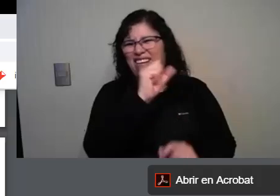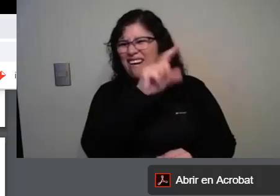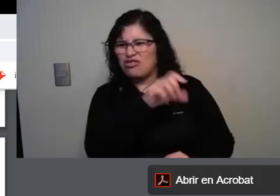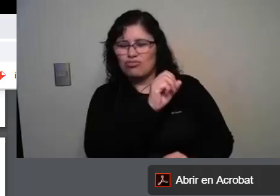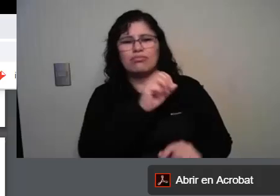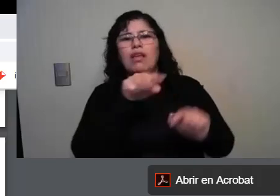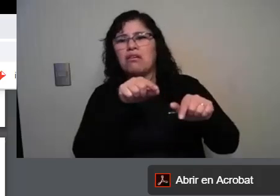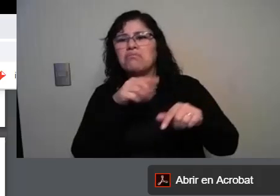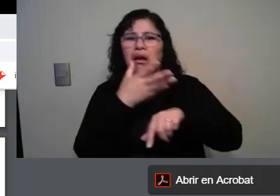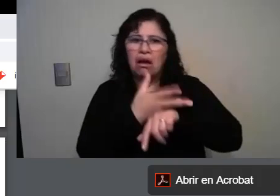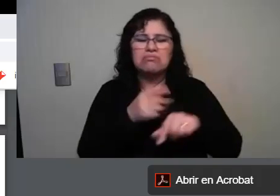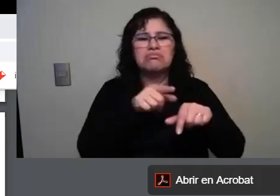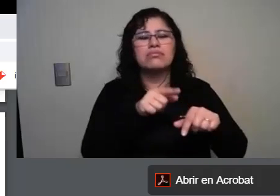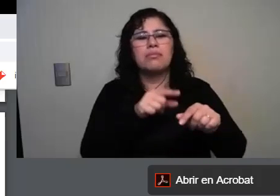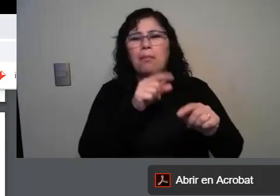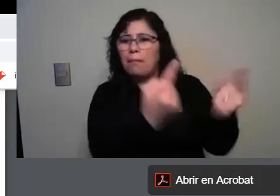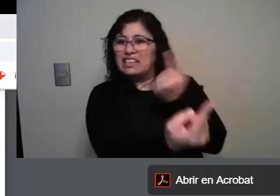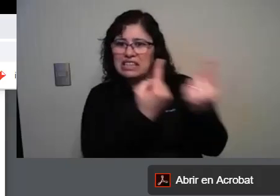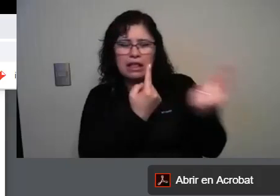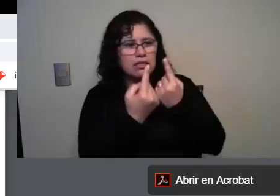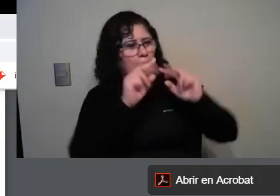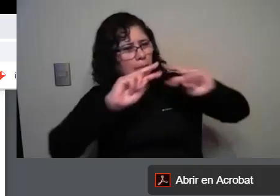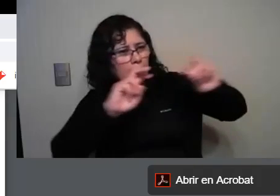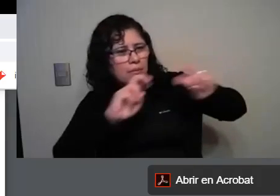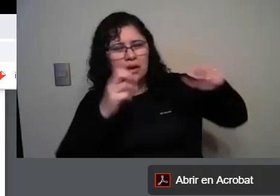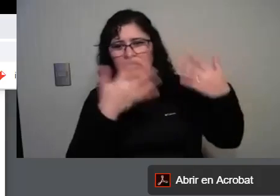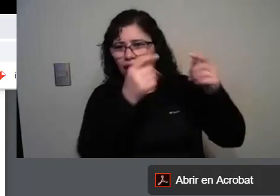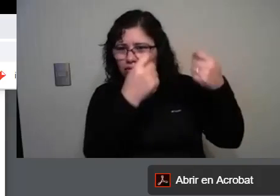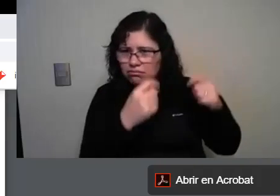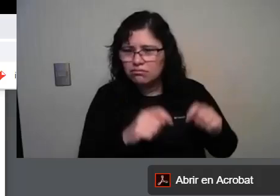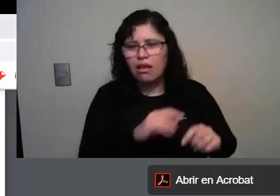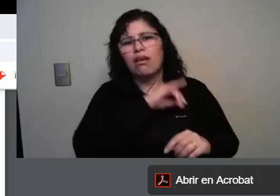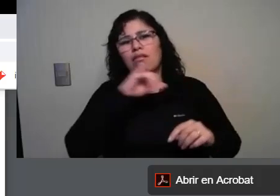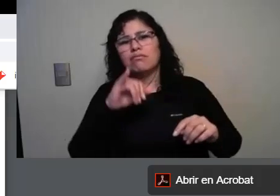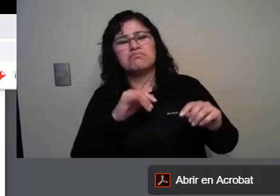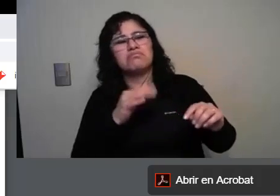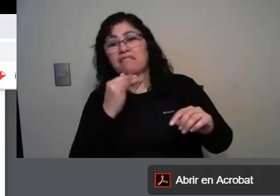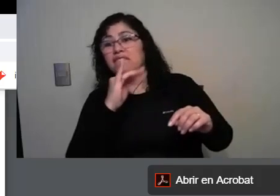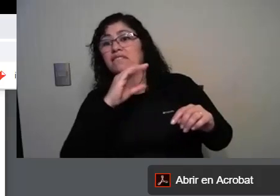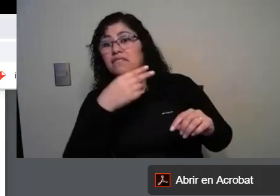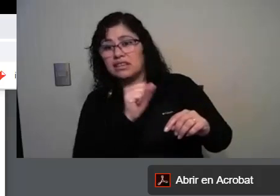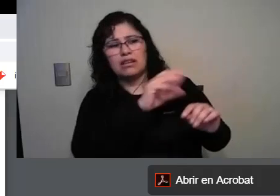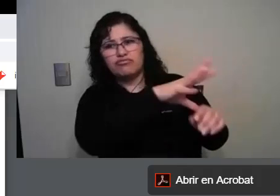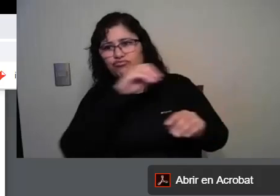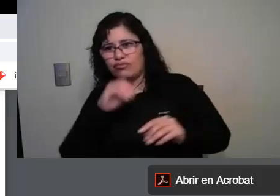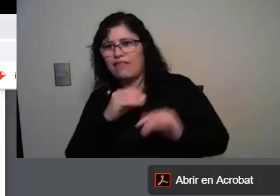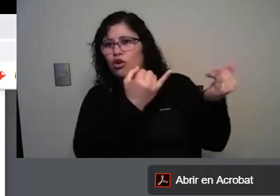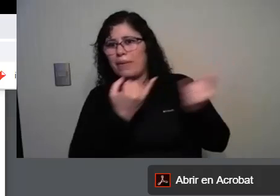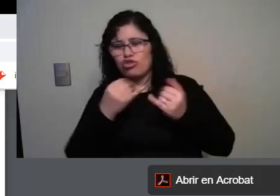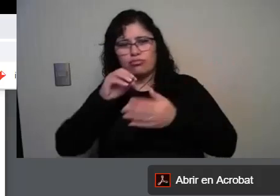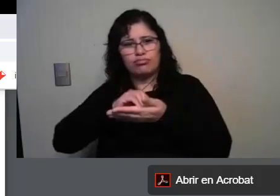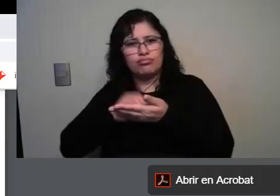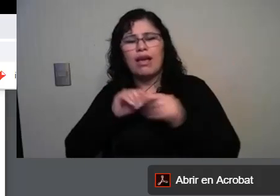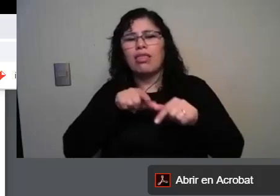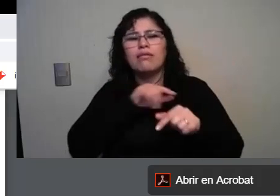su evolución en este elemento que es la ficha clínica, en donde se incluye 278 pacientes, y